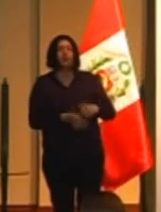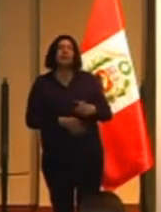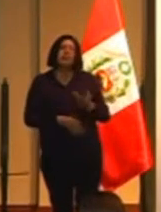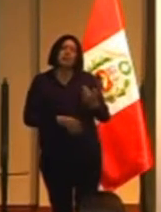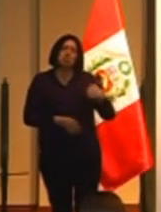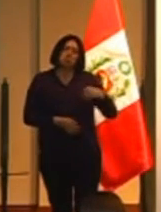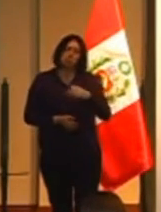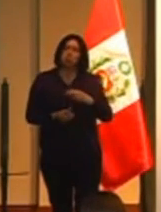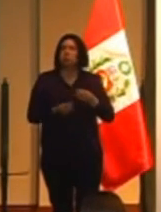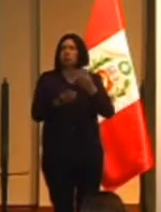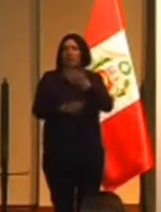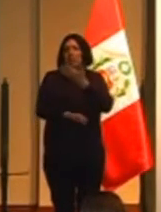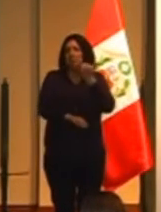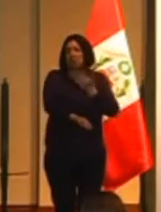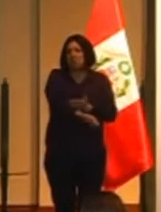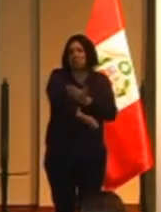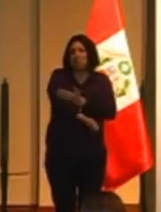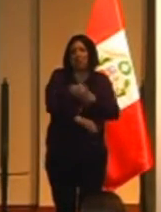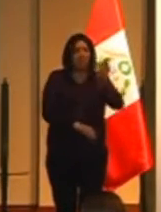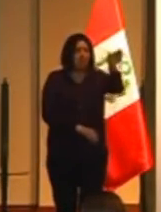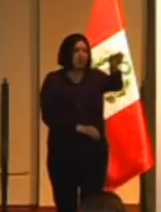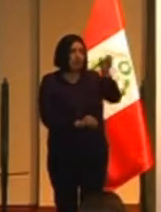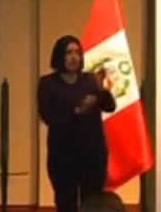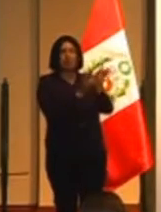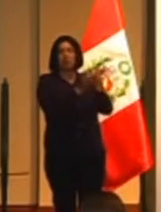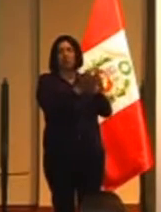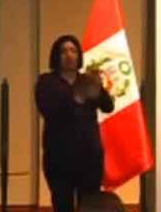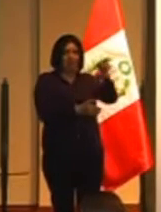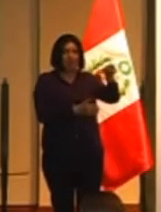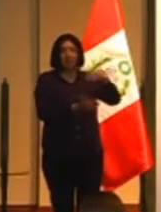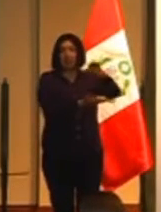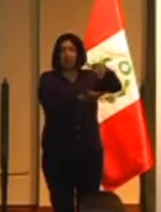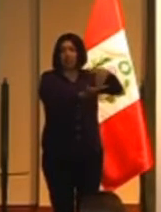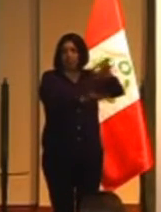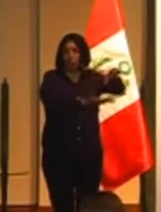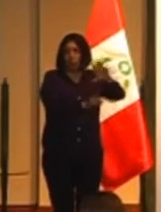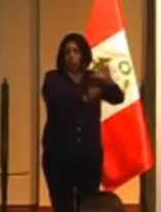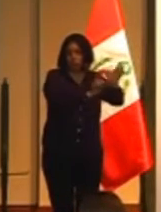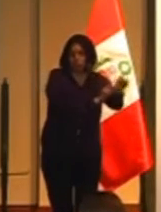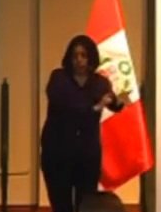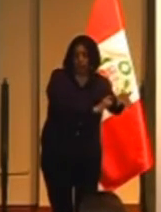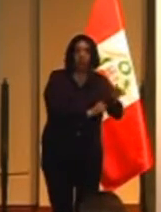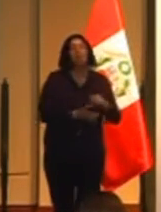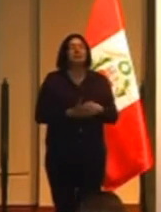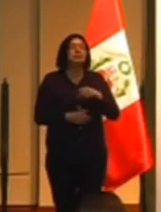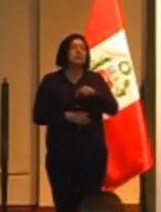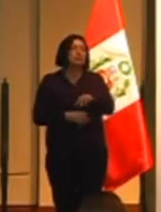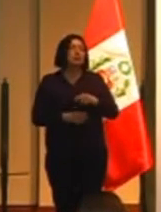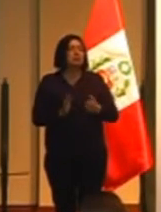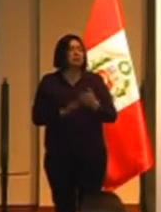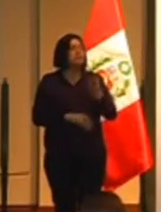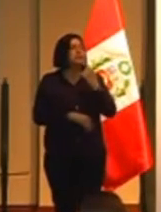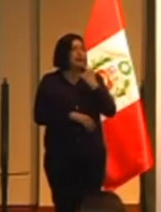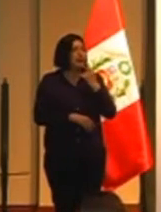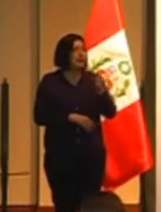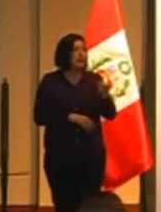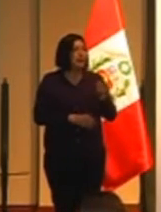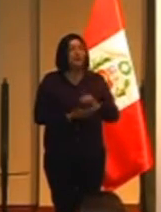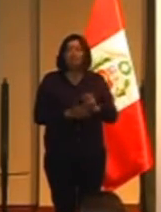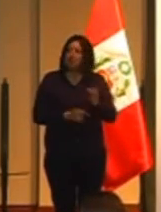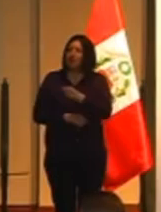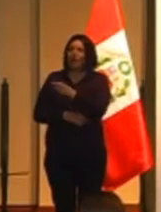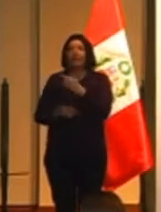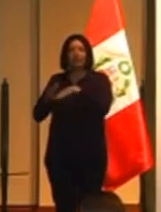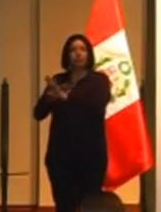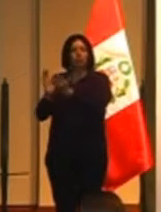nosotros habíamos mejorado nuestra biblioteca de aquí, del Centro Cultural, ellos se habían visto también en la necesidad de hacer algo mejor